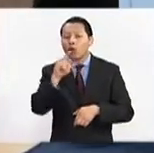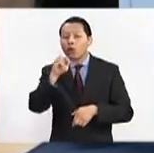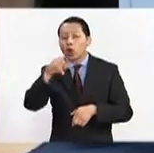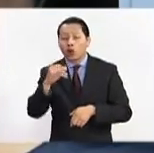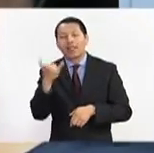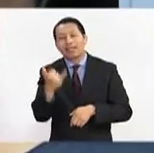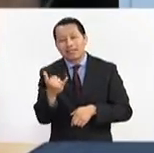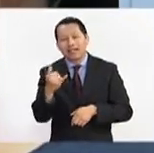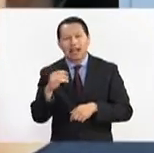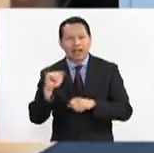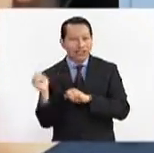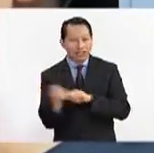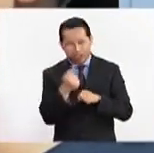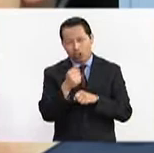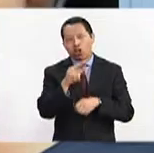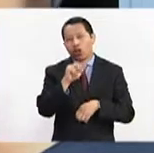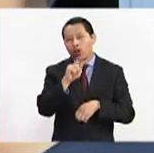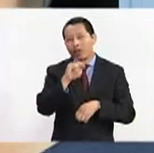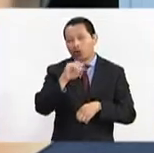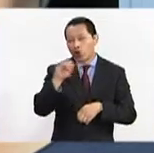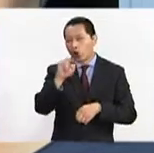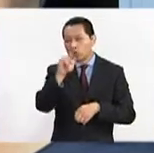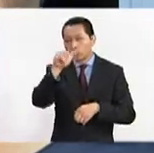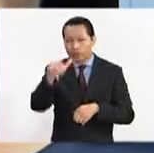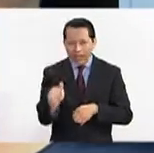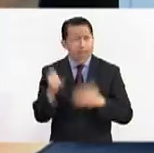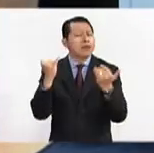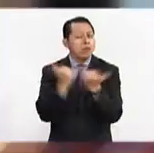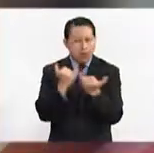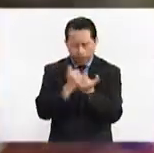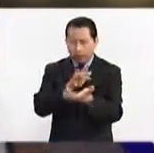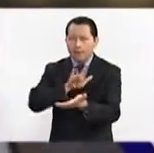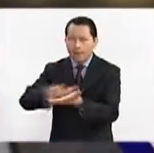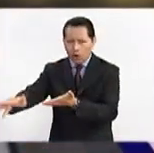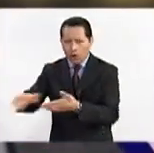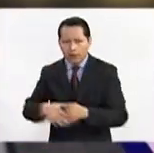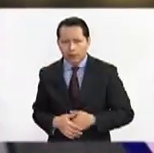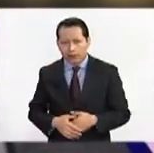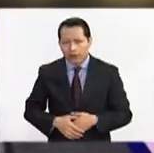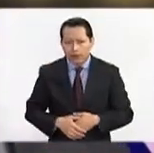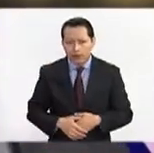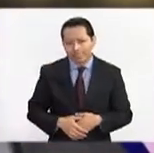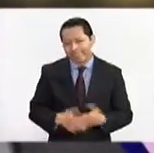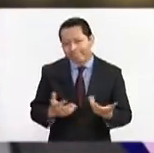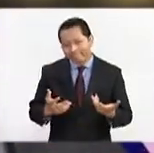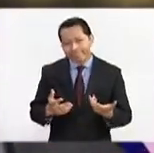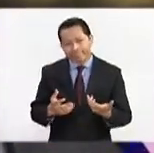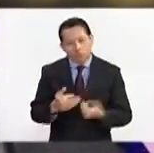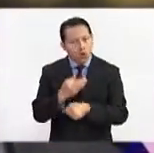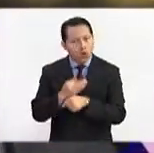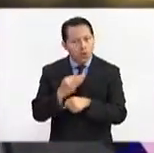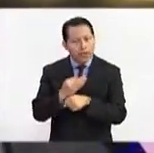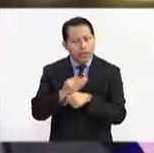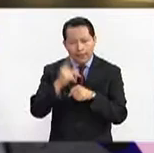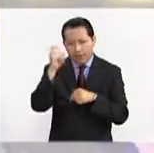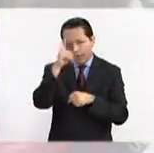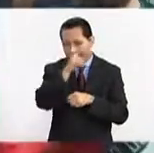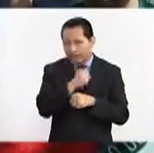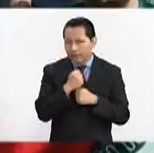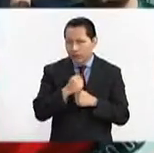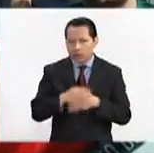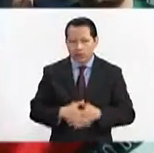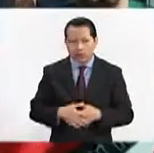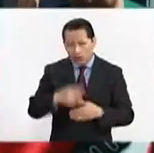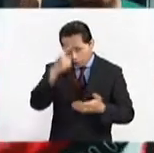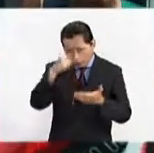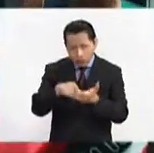los Toronto Blue Jays Roberto Osuna también se han sumado a la causa. En solidaridad por este momento tan duro que se está viviendo. Yo